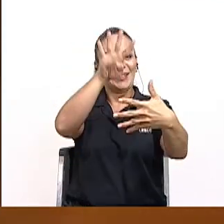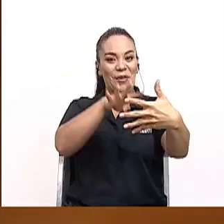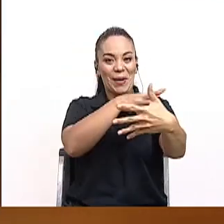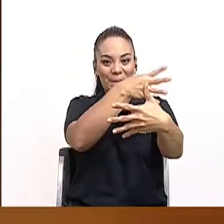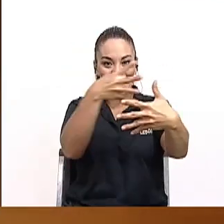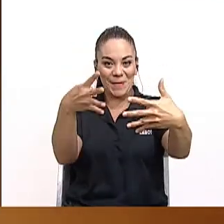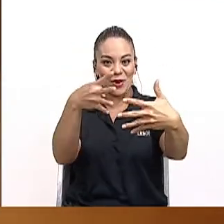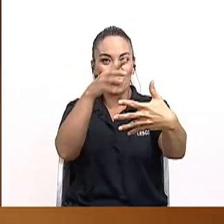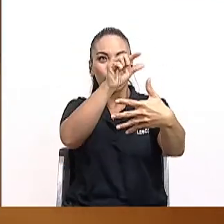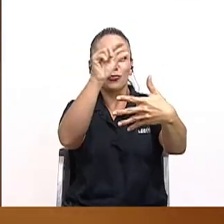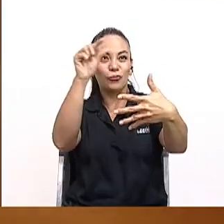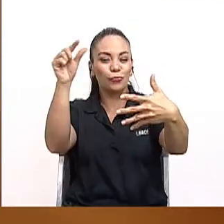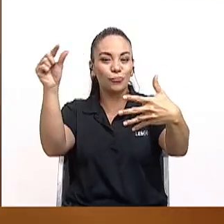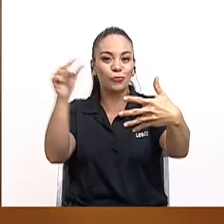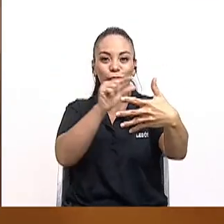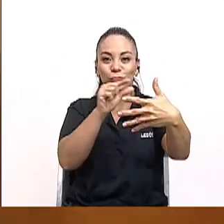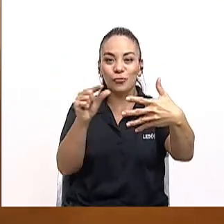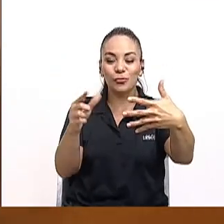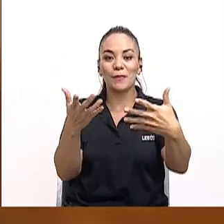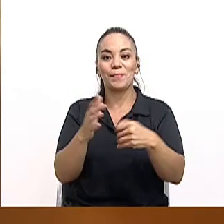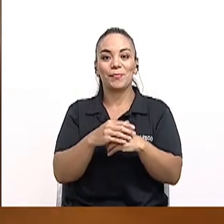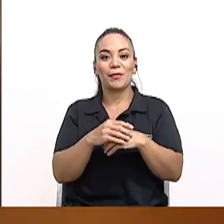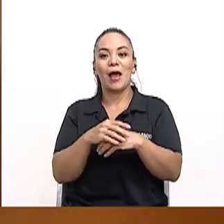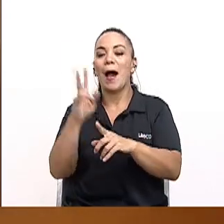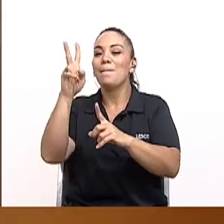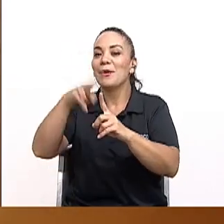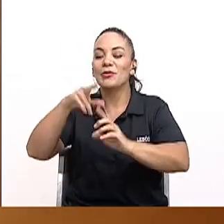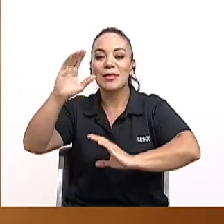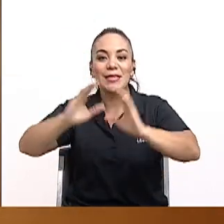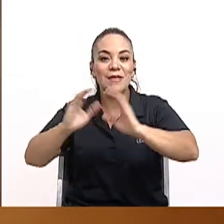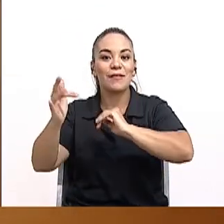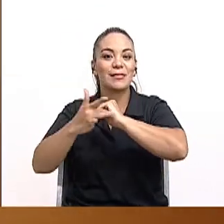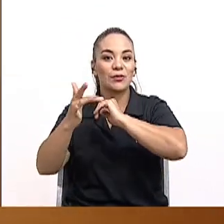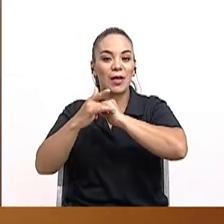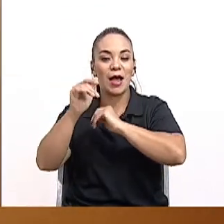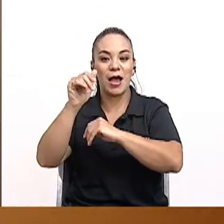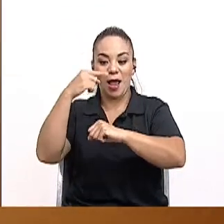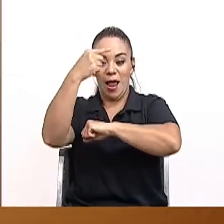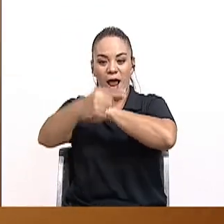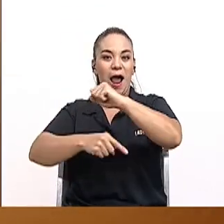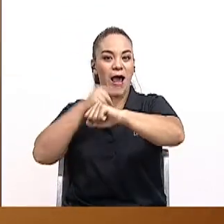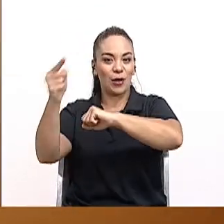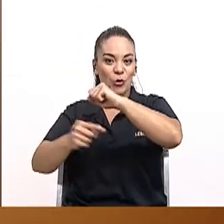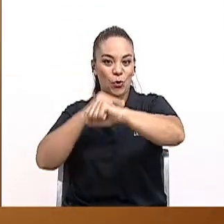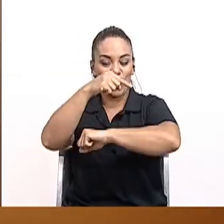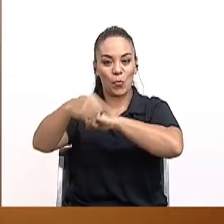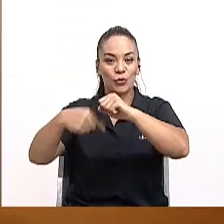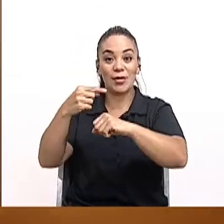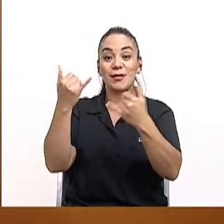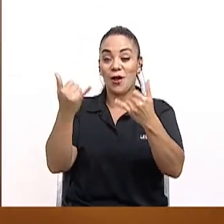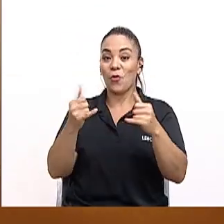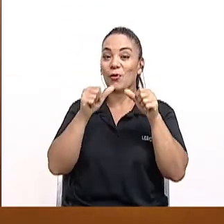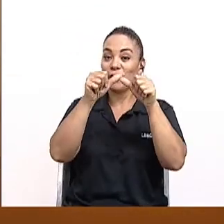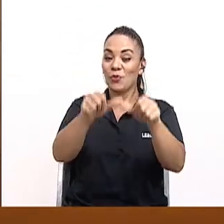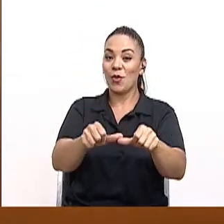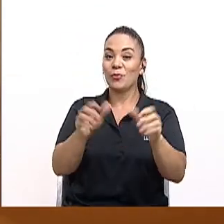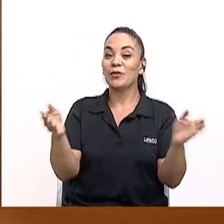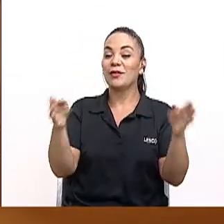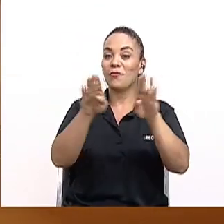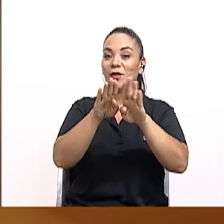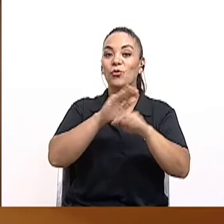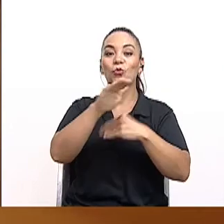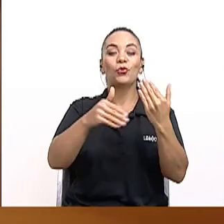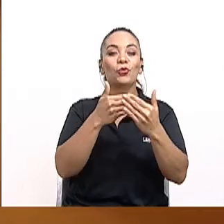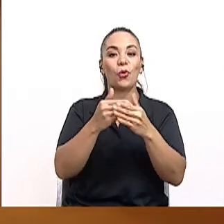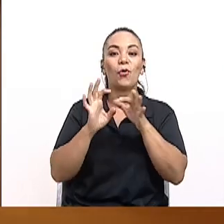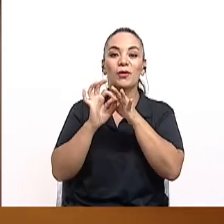lo que tiene que ver con los átomos, aplicaciones científicas y tecnológicas de los átomos, y ahora estamos continuando y cerrando con todo lo que